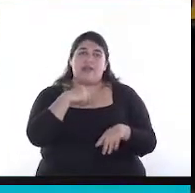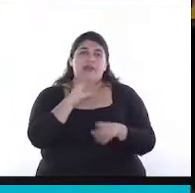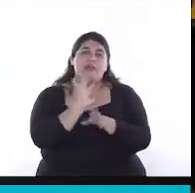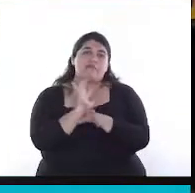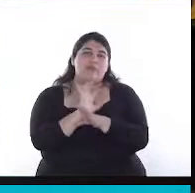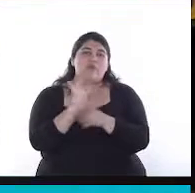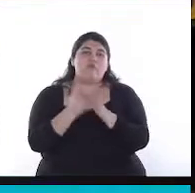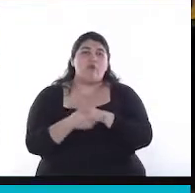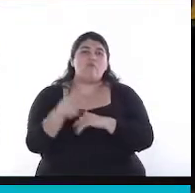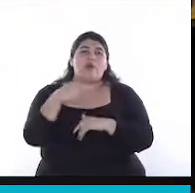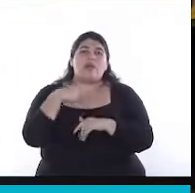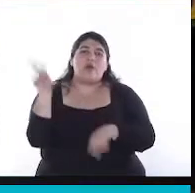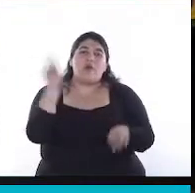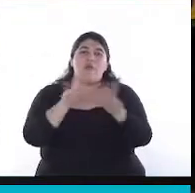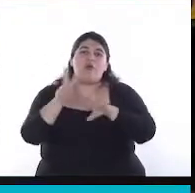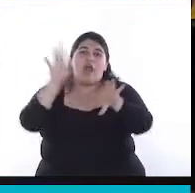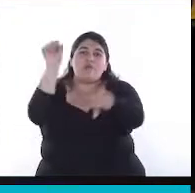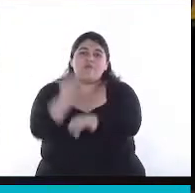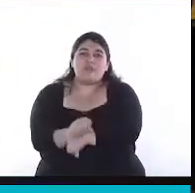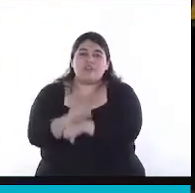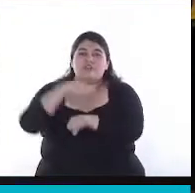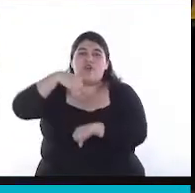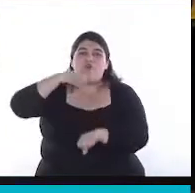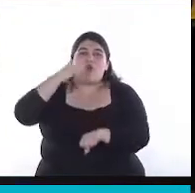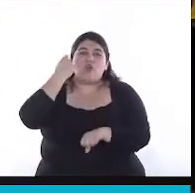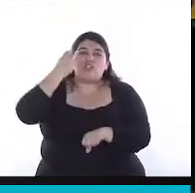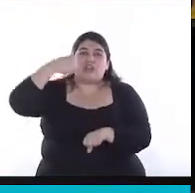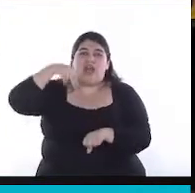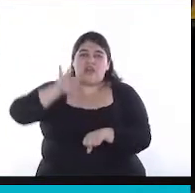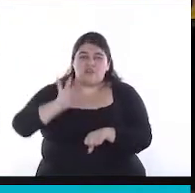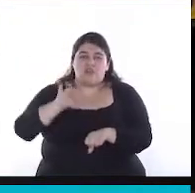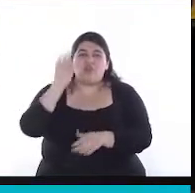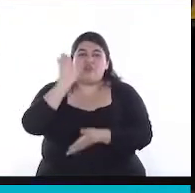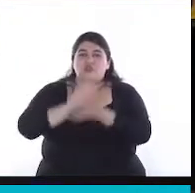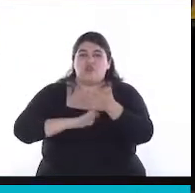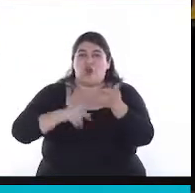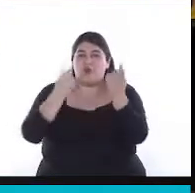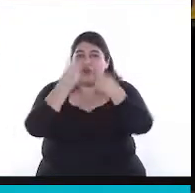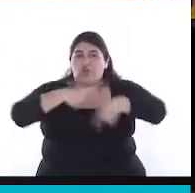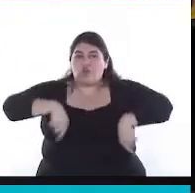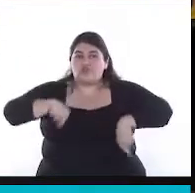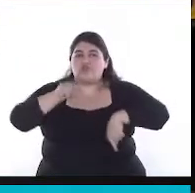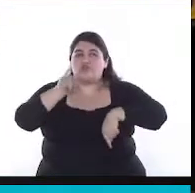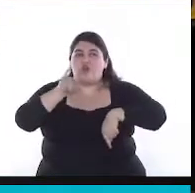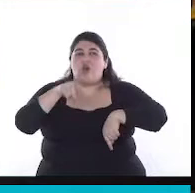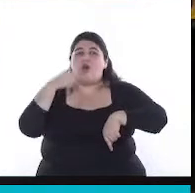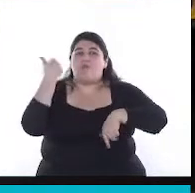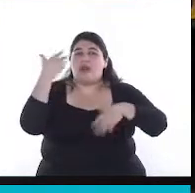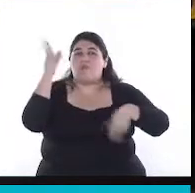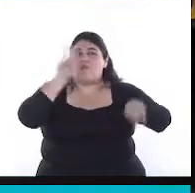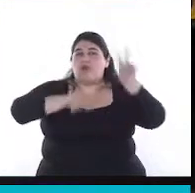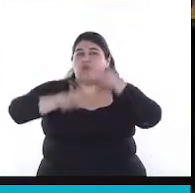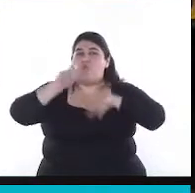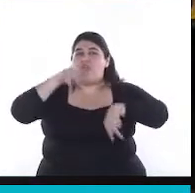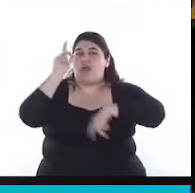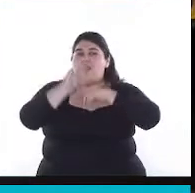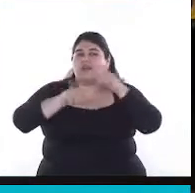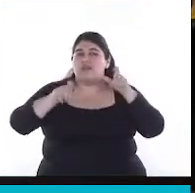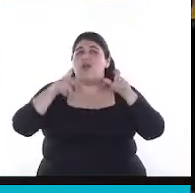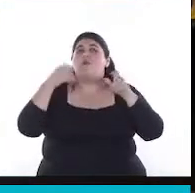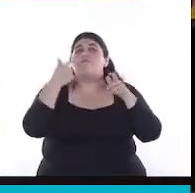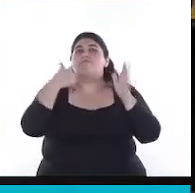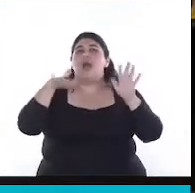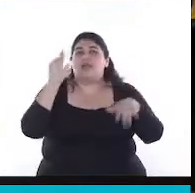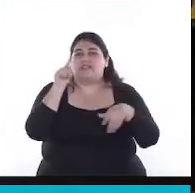este sobre un colchón de una estructura de la procuración para perseguir no solamente a los más sanos sino